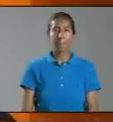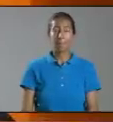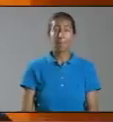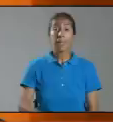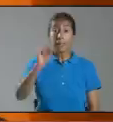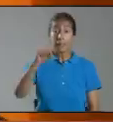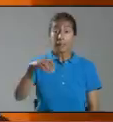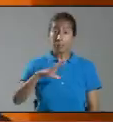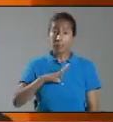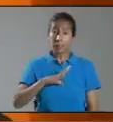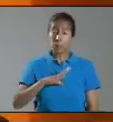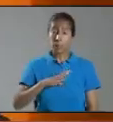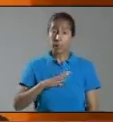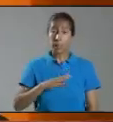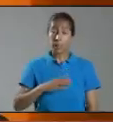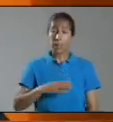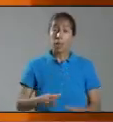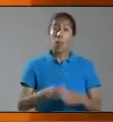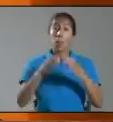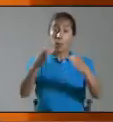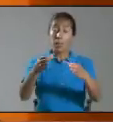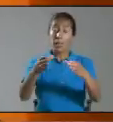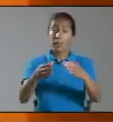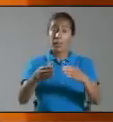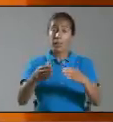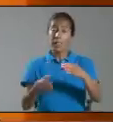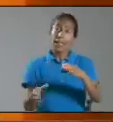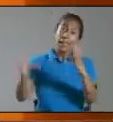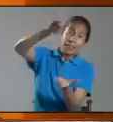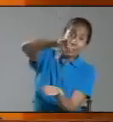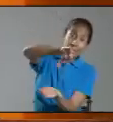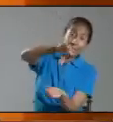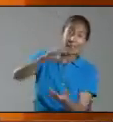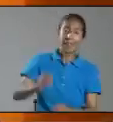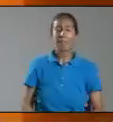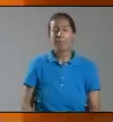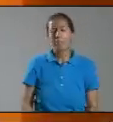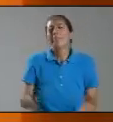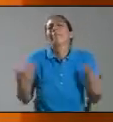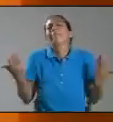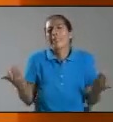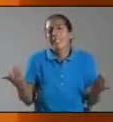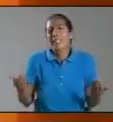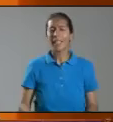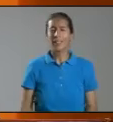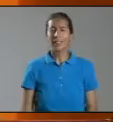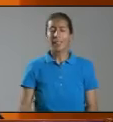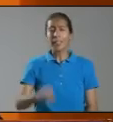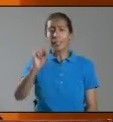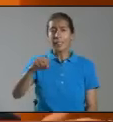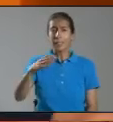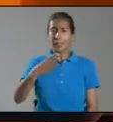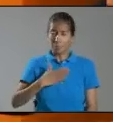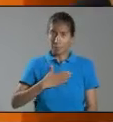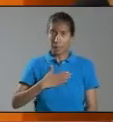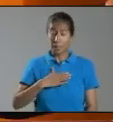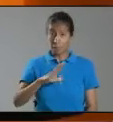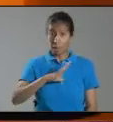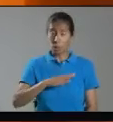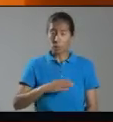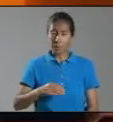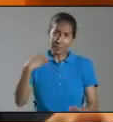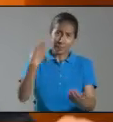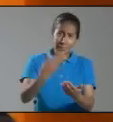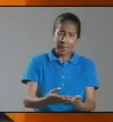Si me tengo que poner de cabeza, ¿qué? Pues me pongo cabeza. Si me tengo que tirar, me tiro. Si tengo que